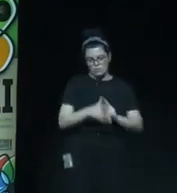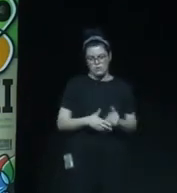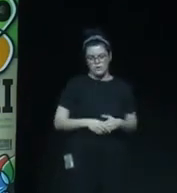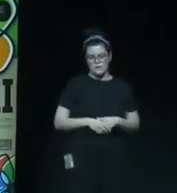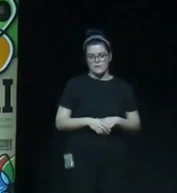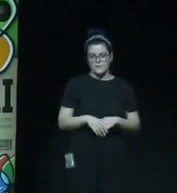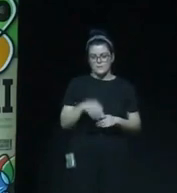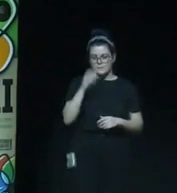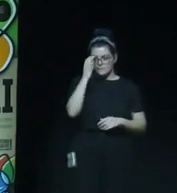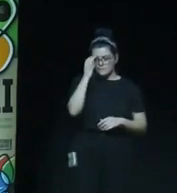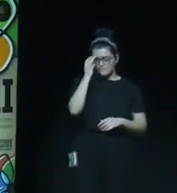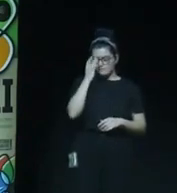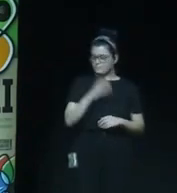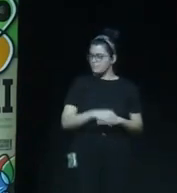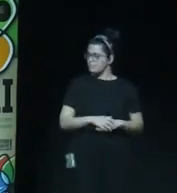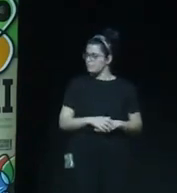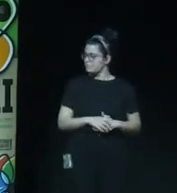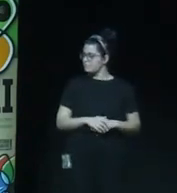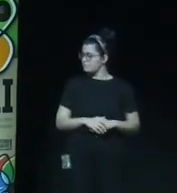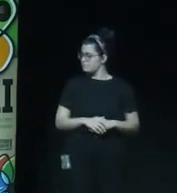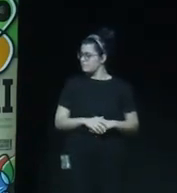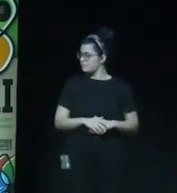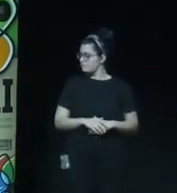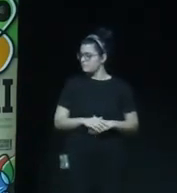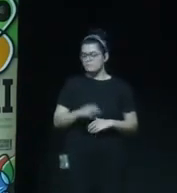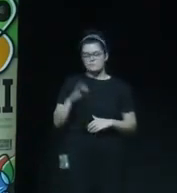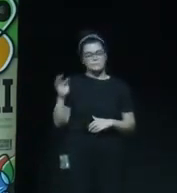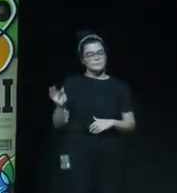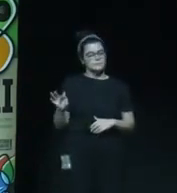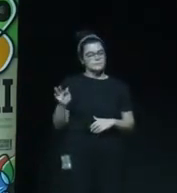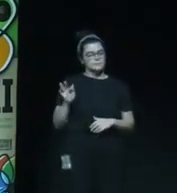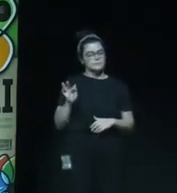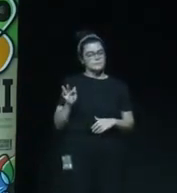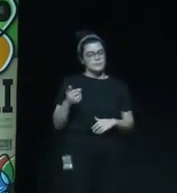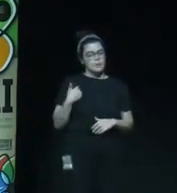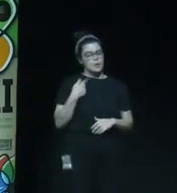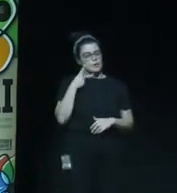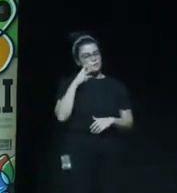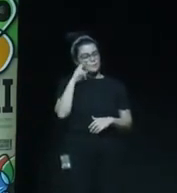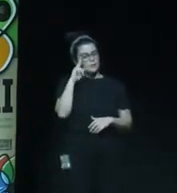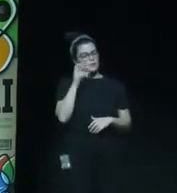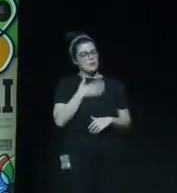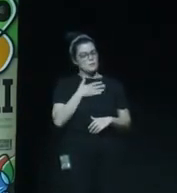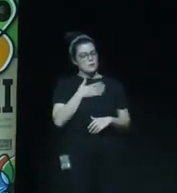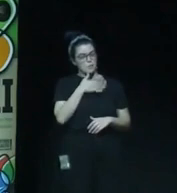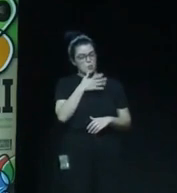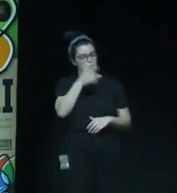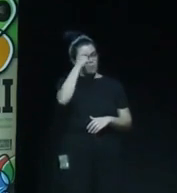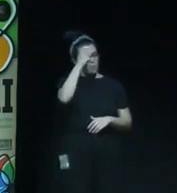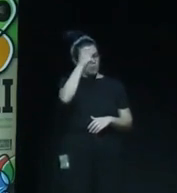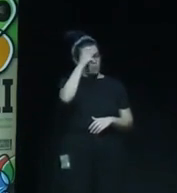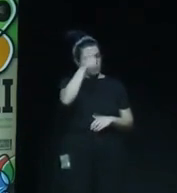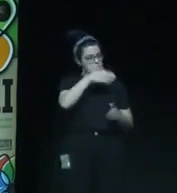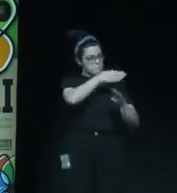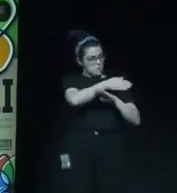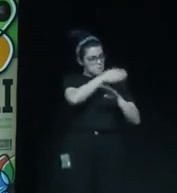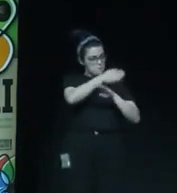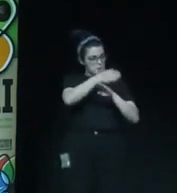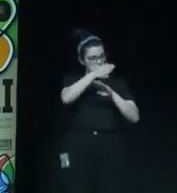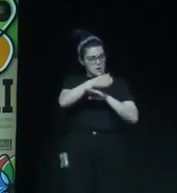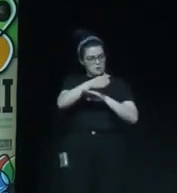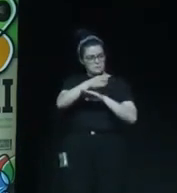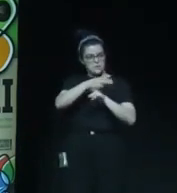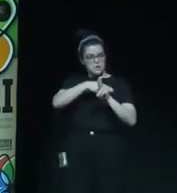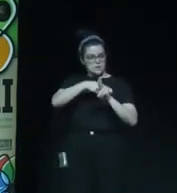y hay que pedirla. La experiencia que yo he visto, hemos ido a muchos pueblos, ¿no? A nivel municipal,